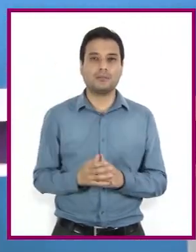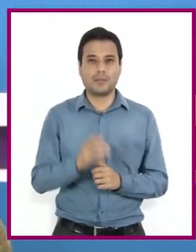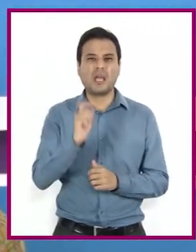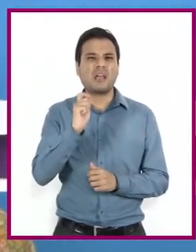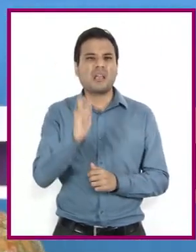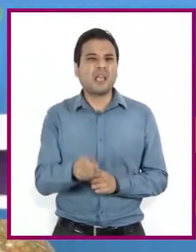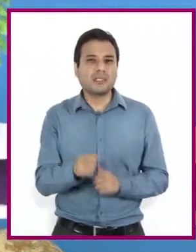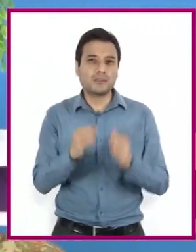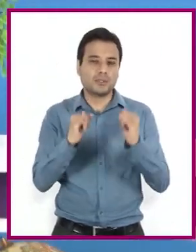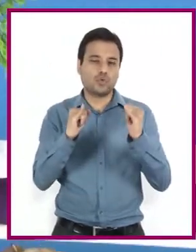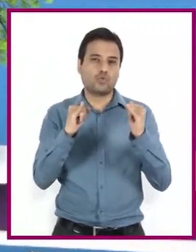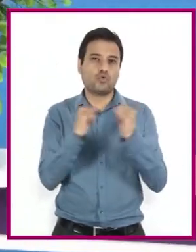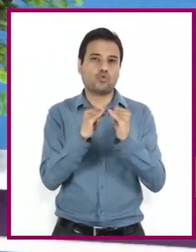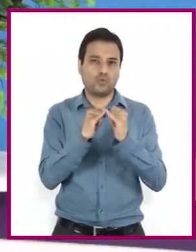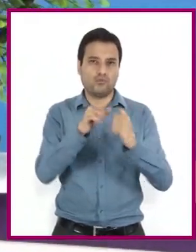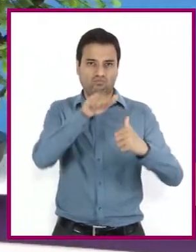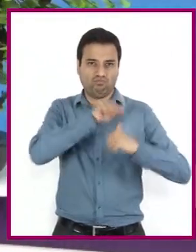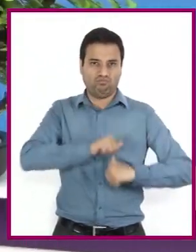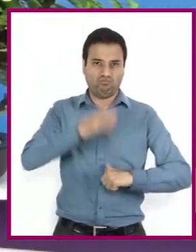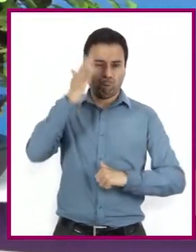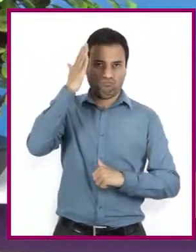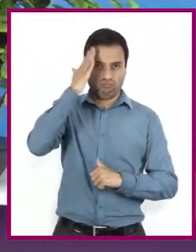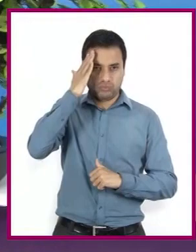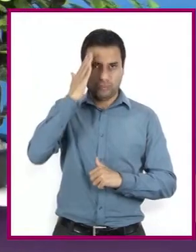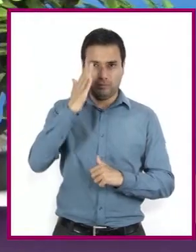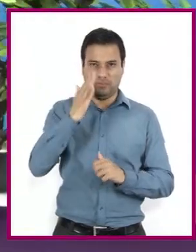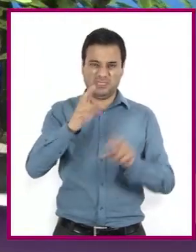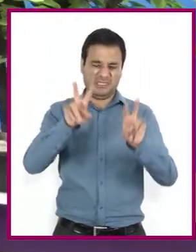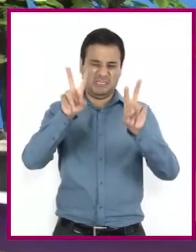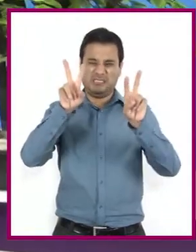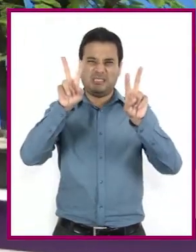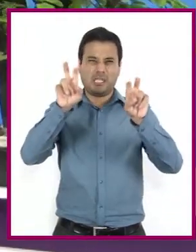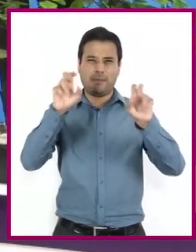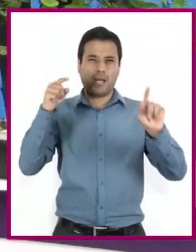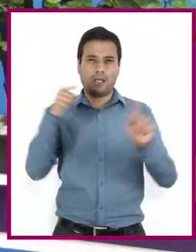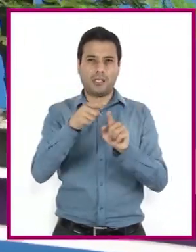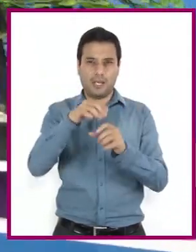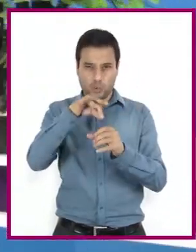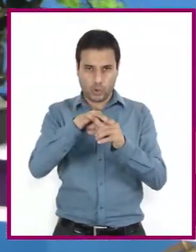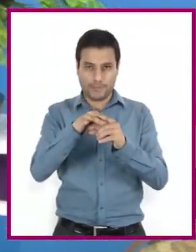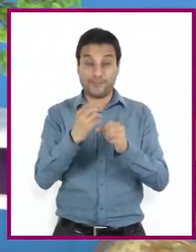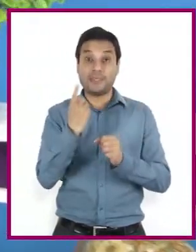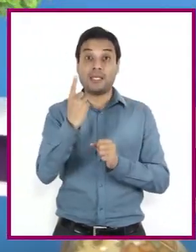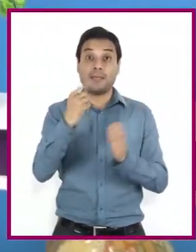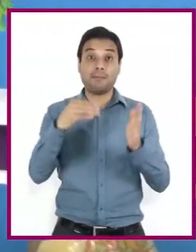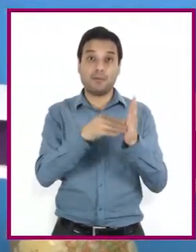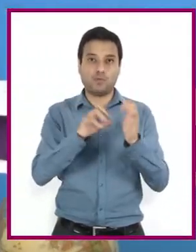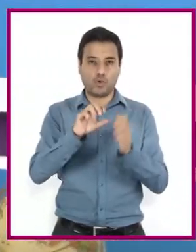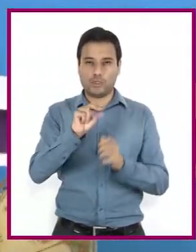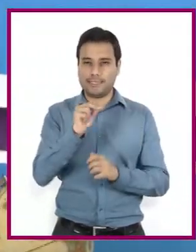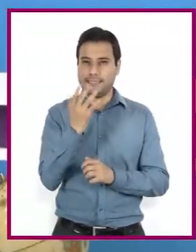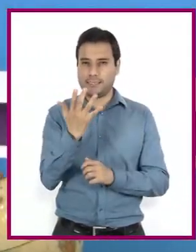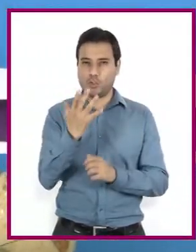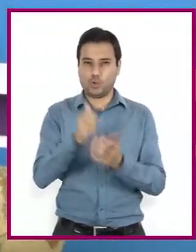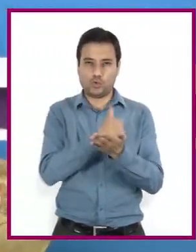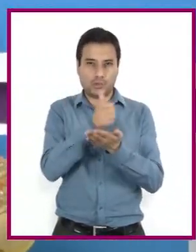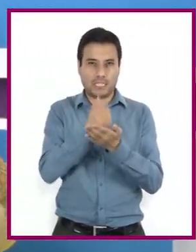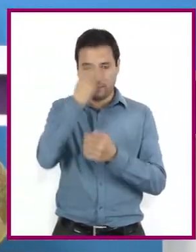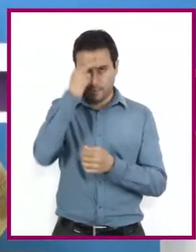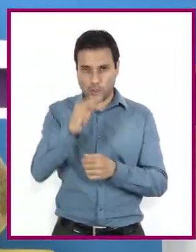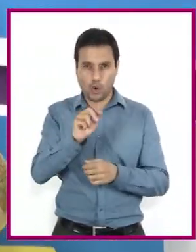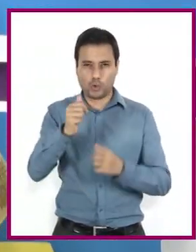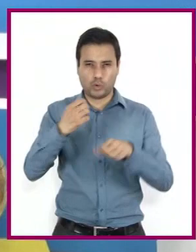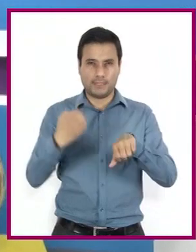institución que regulaba la vida y los procedimientos electorales. En 1985, la Ciudad de México y